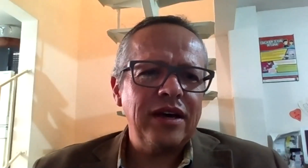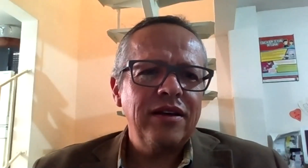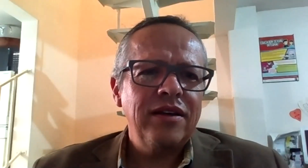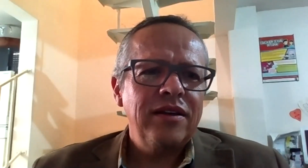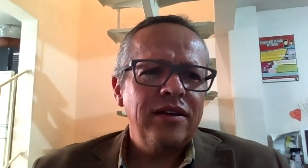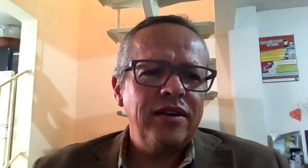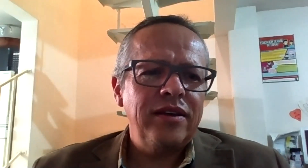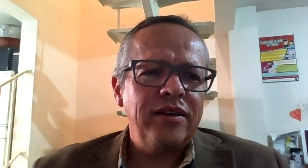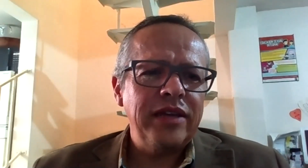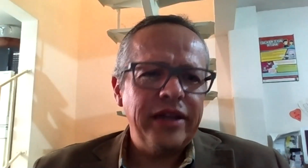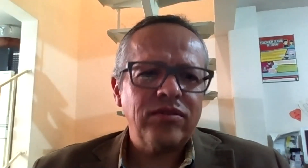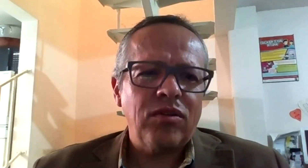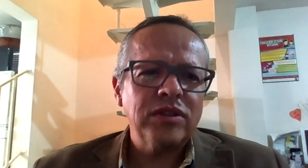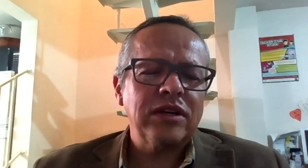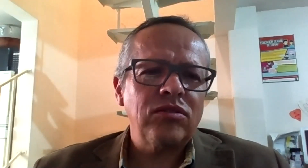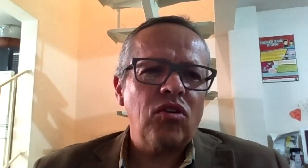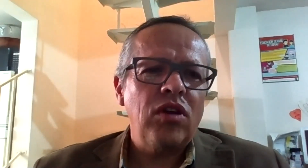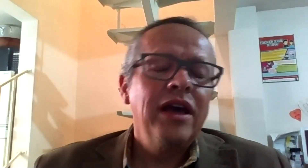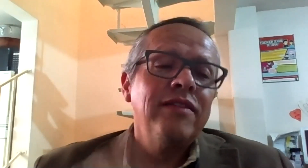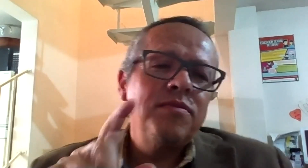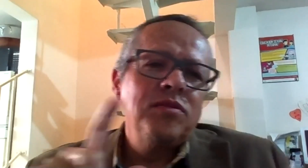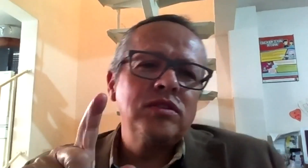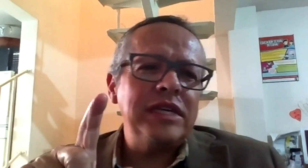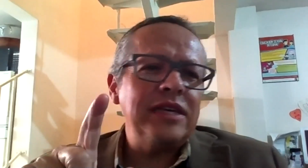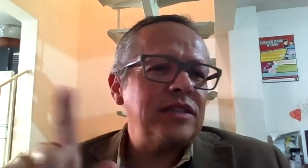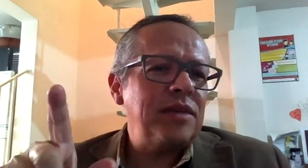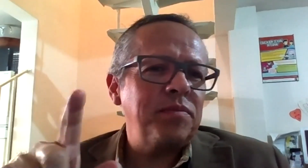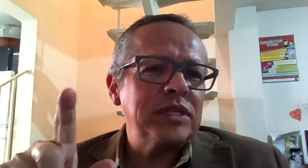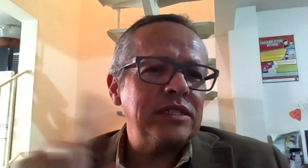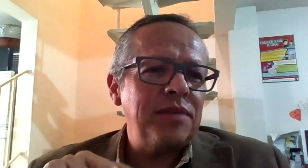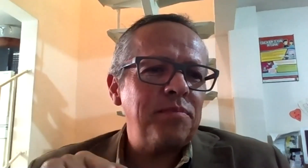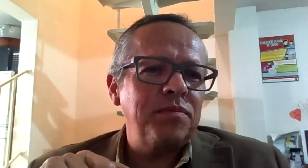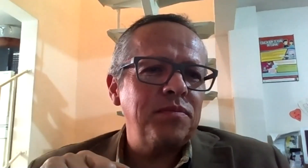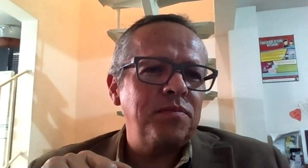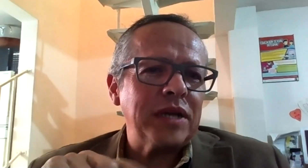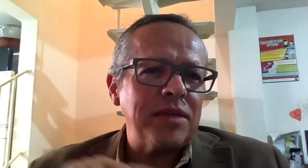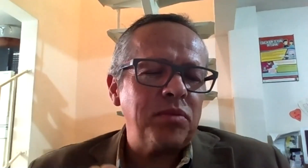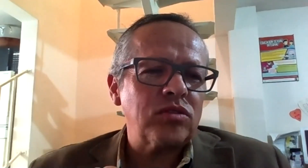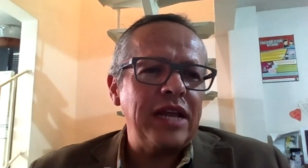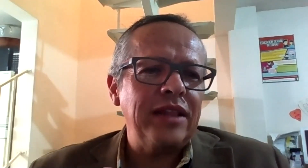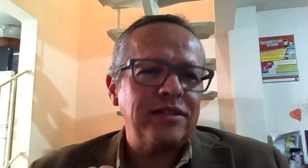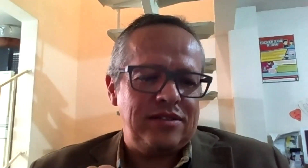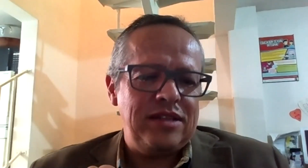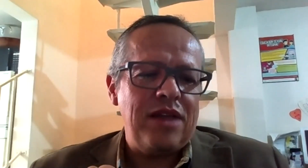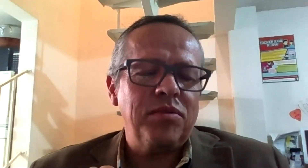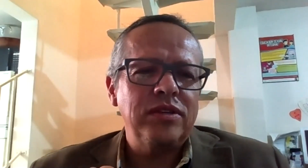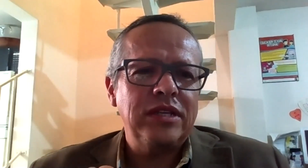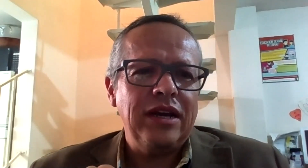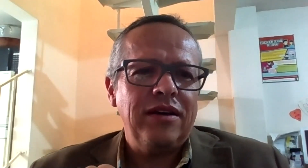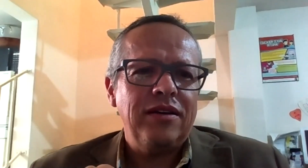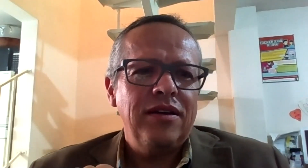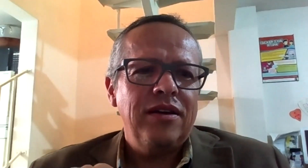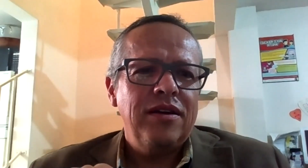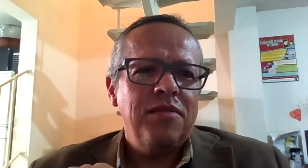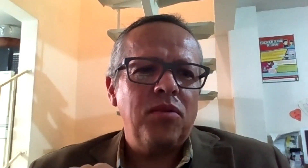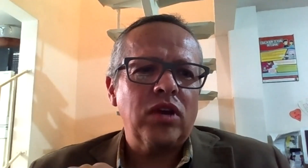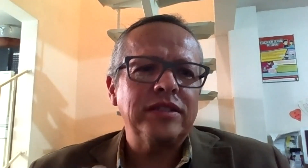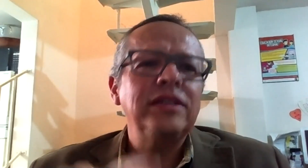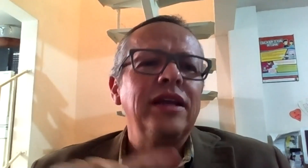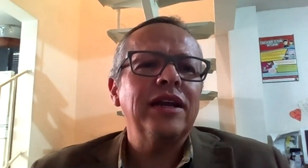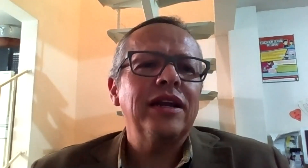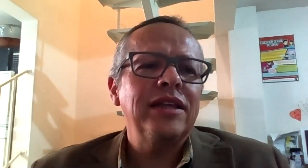la presentación directa del detenido ante el juez por parte de la policía? O sea, que ese tramito, esos